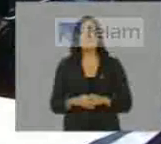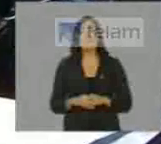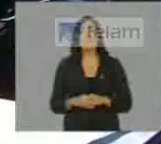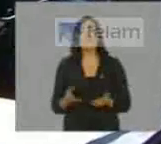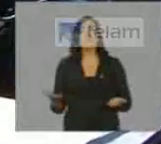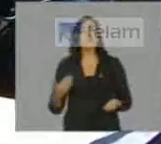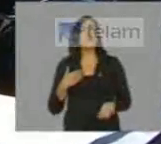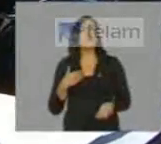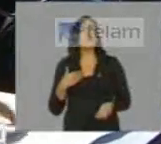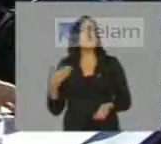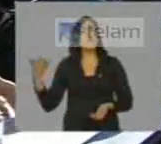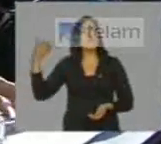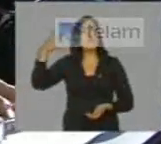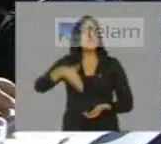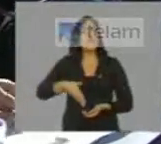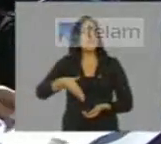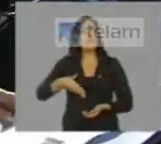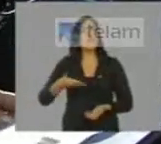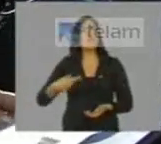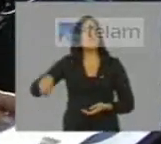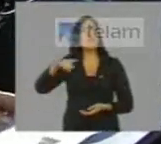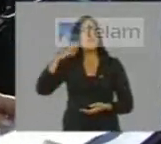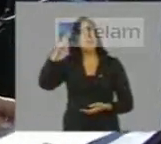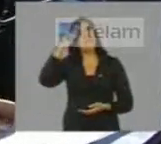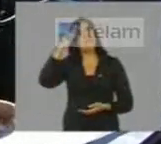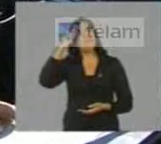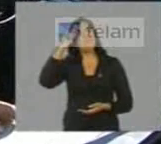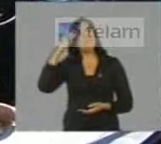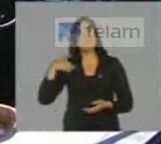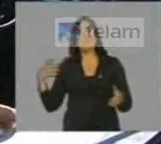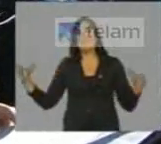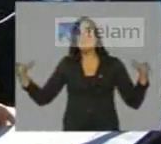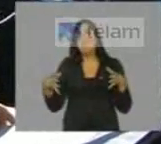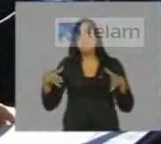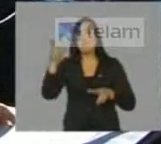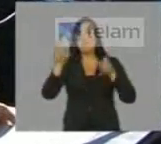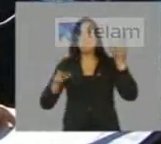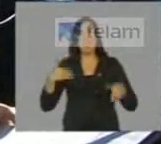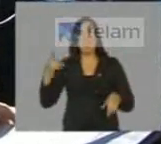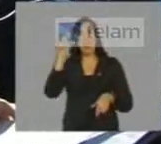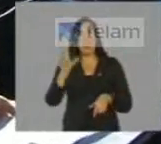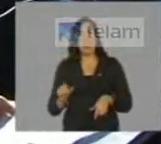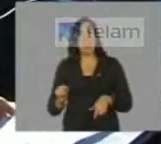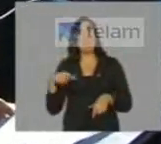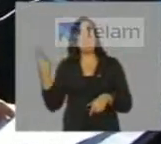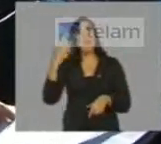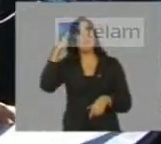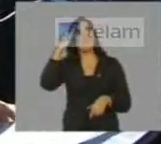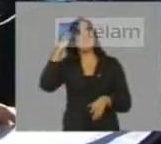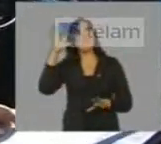Yo vengo hoy a recordar acá, junto a todos los argentinos, a ese gran